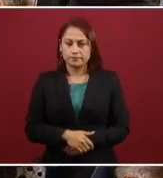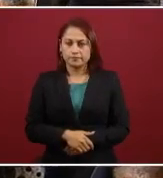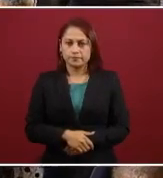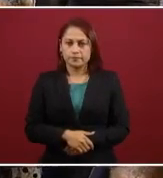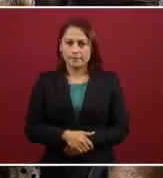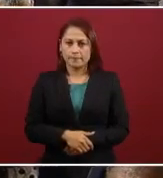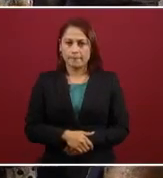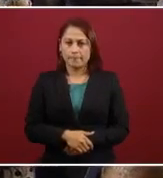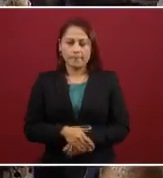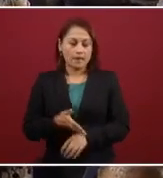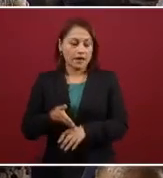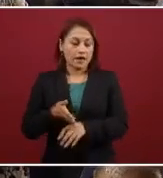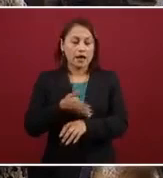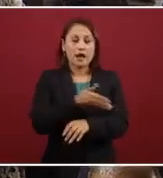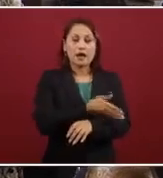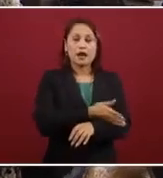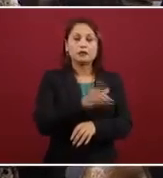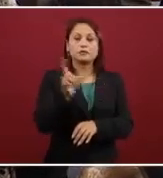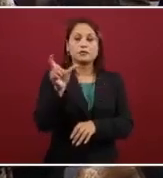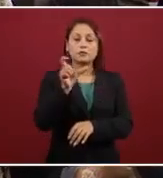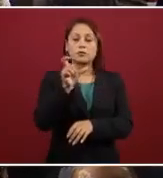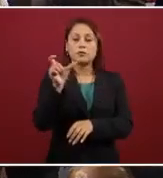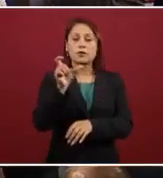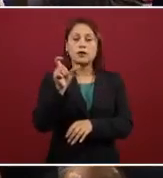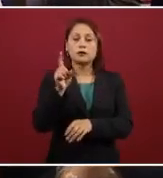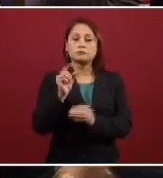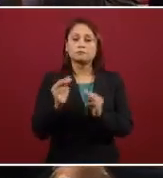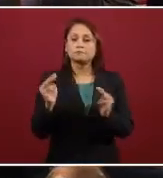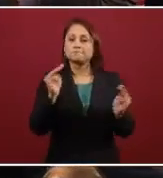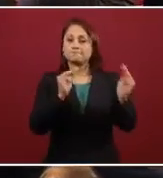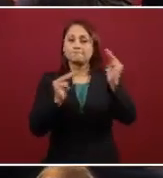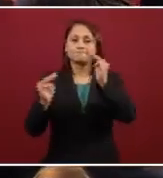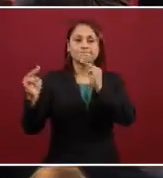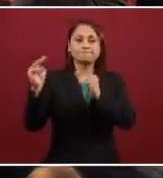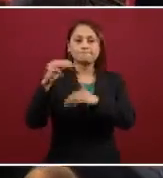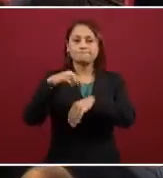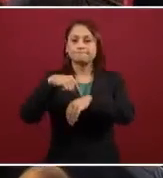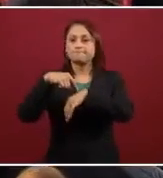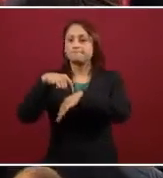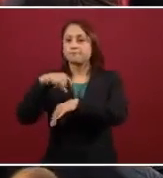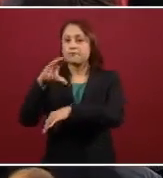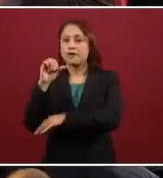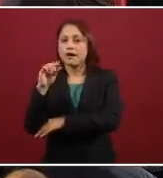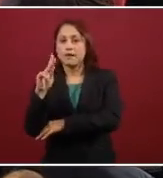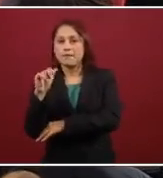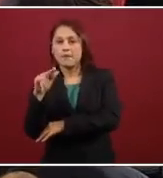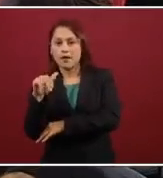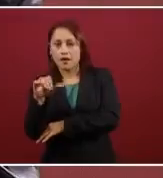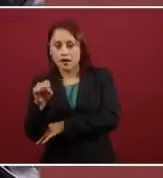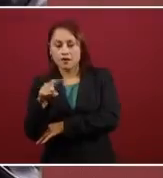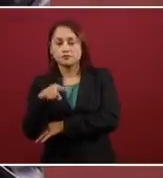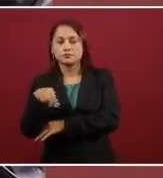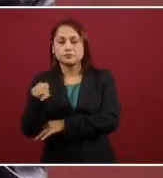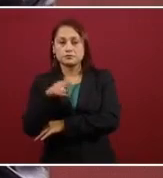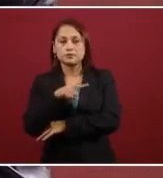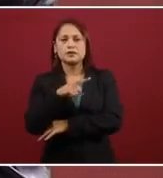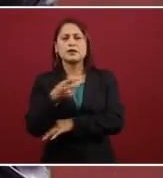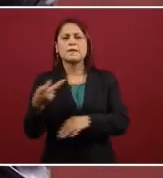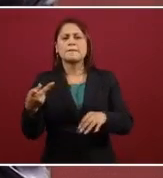pasó lo del Cerro de las Campanas y se expulsó a los